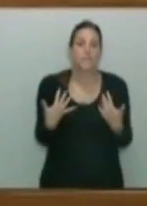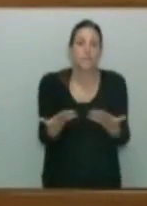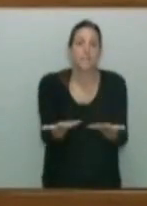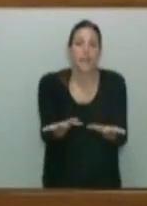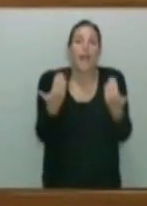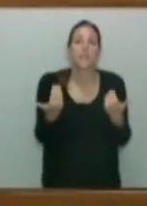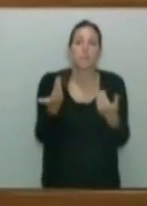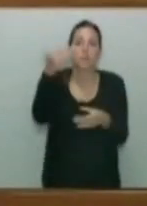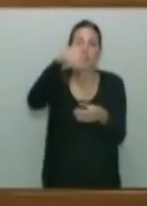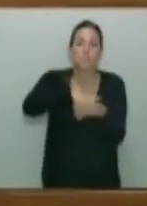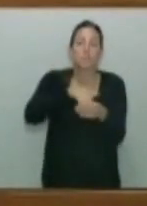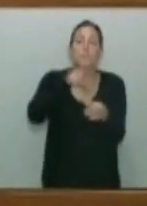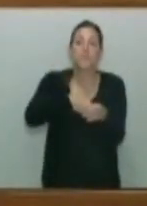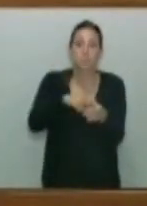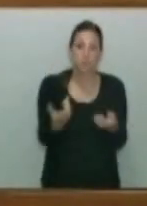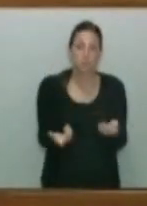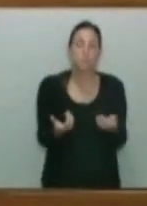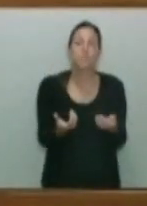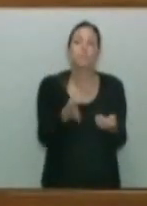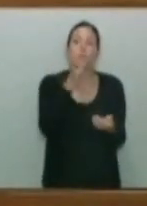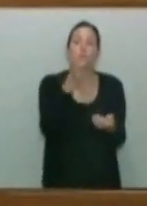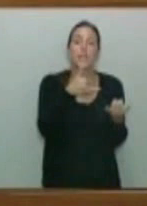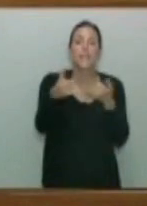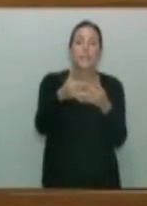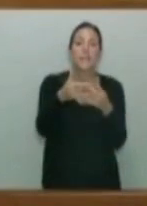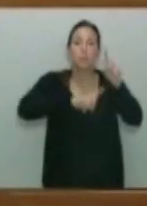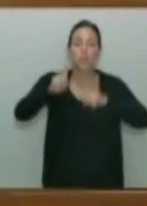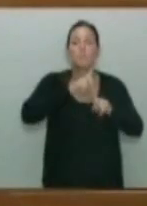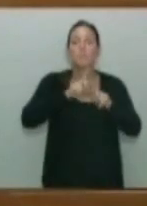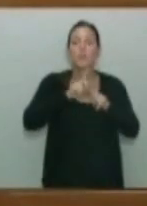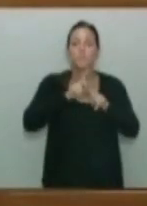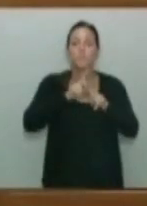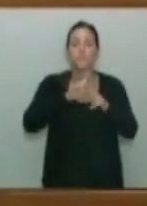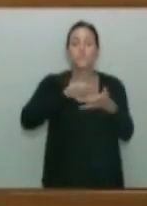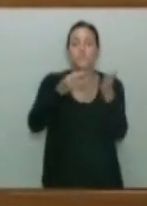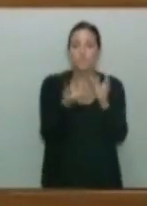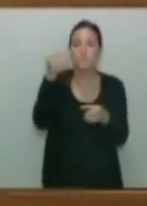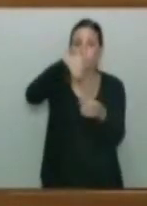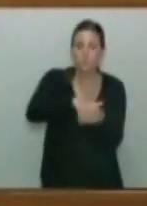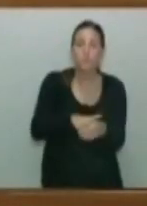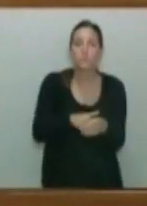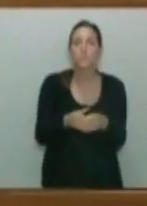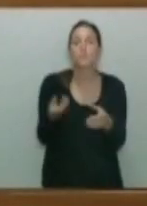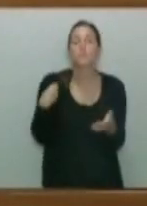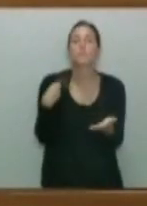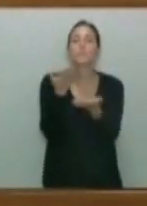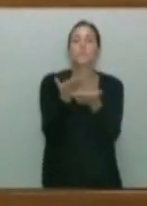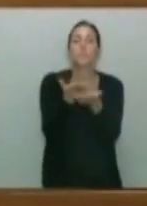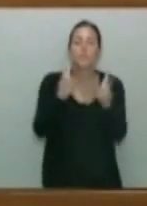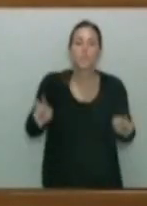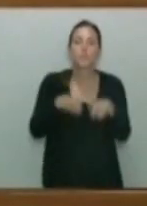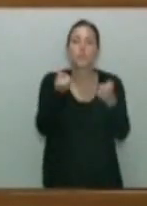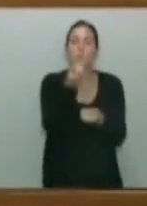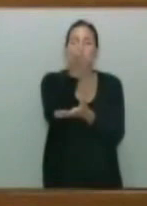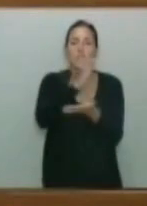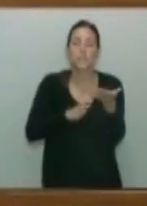esa línea de solventar estos problemas de nuestro sistema electoral, en el que propone las reformas el dictamen